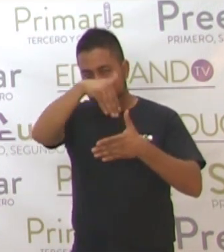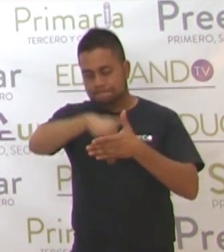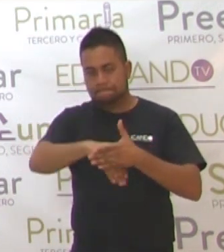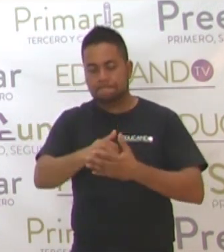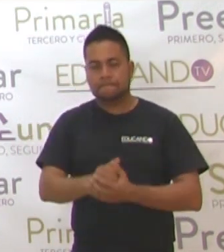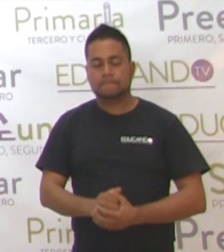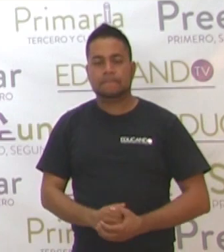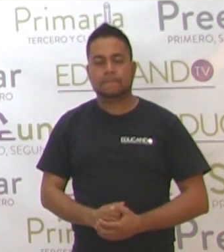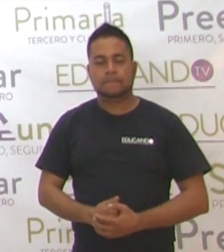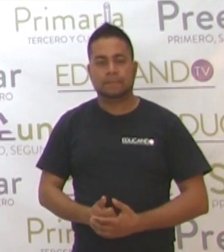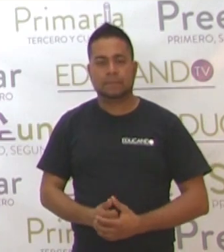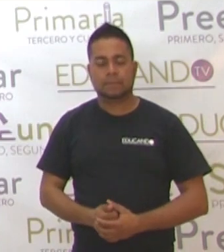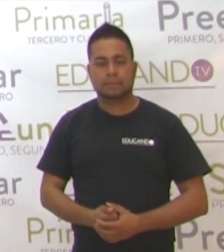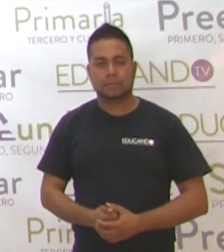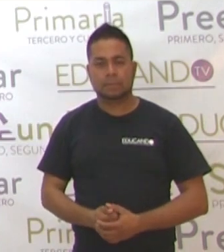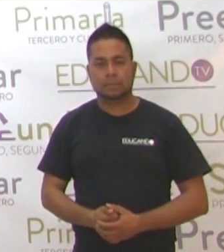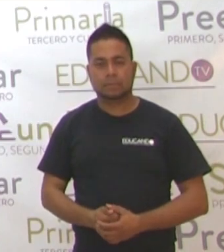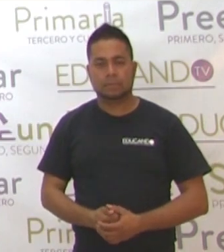para